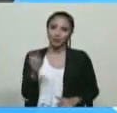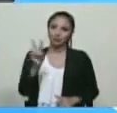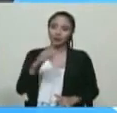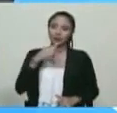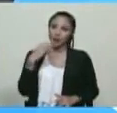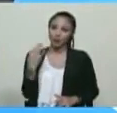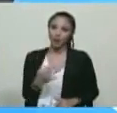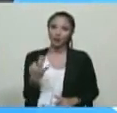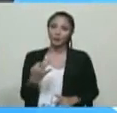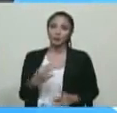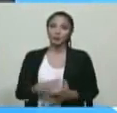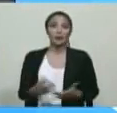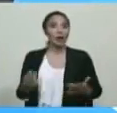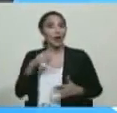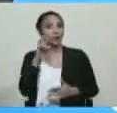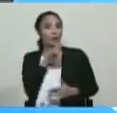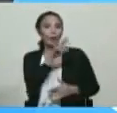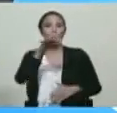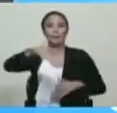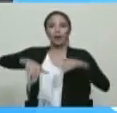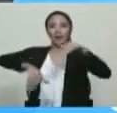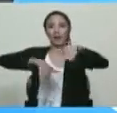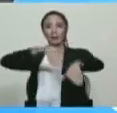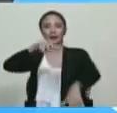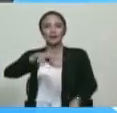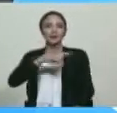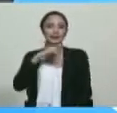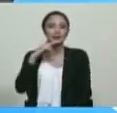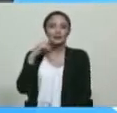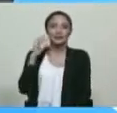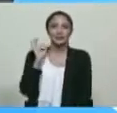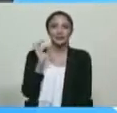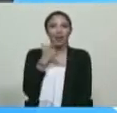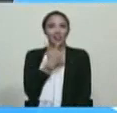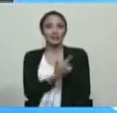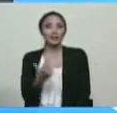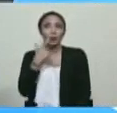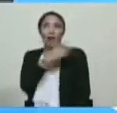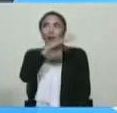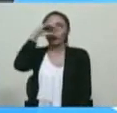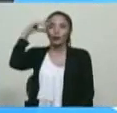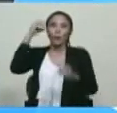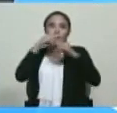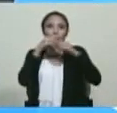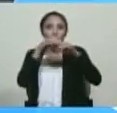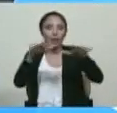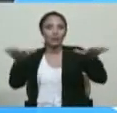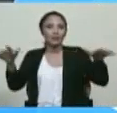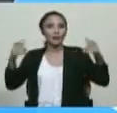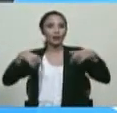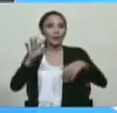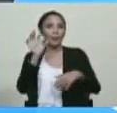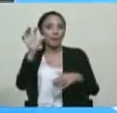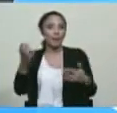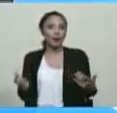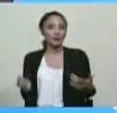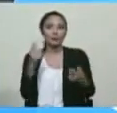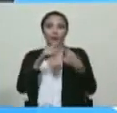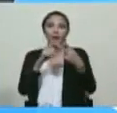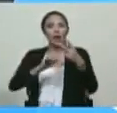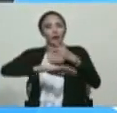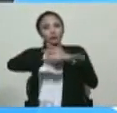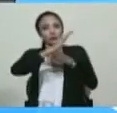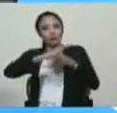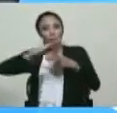Cuando nosotros vemos las playas de Venezuela, decimos, bueno, es una bendición para nuestra patria. Cuando vemos los